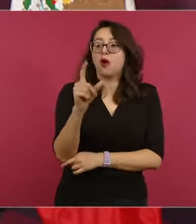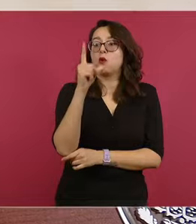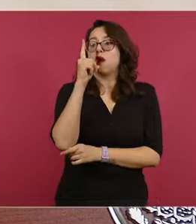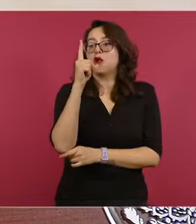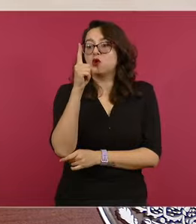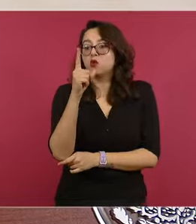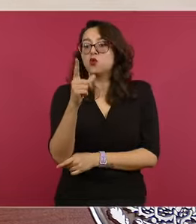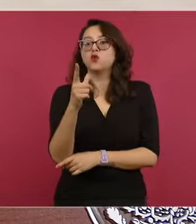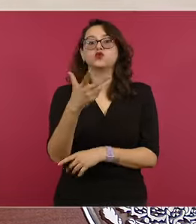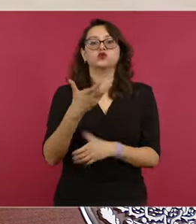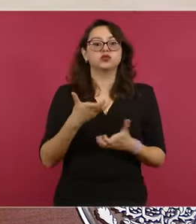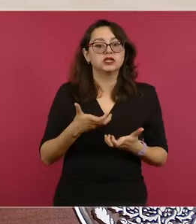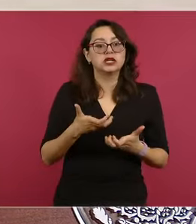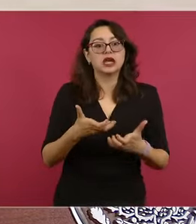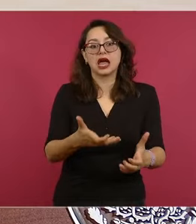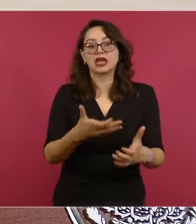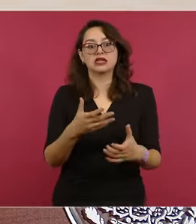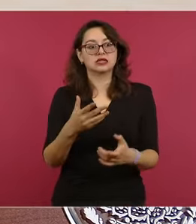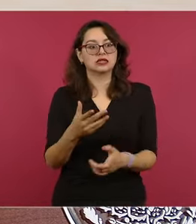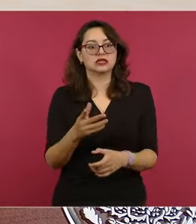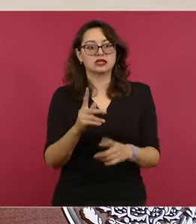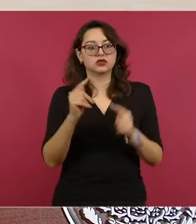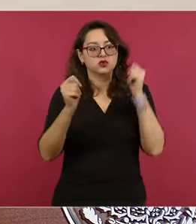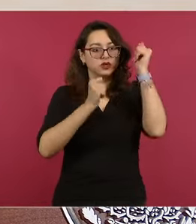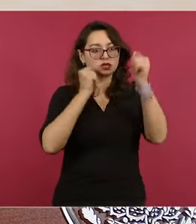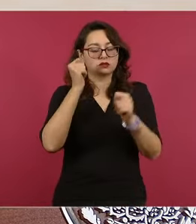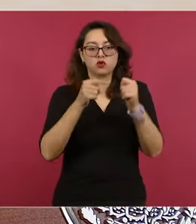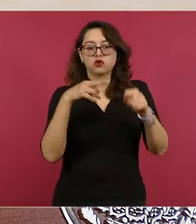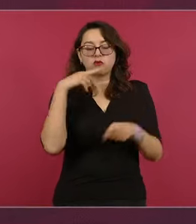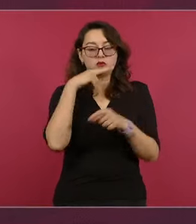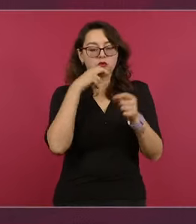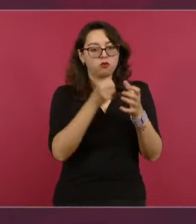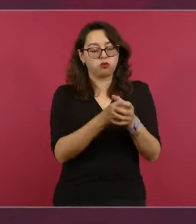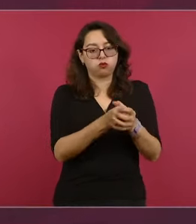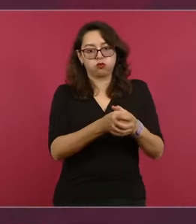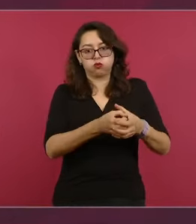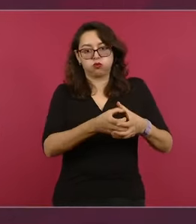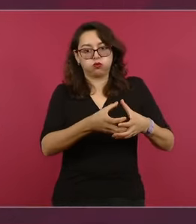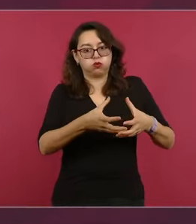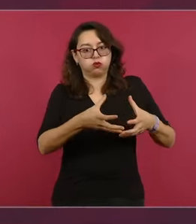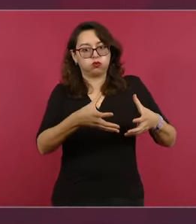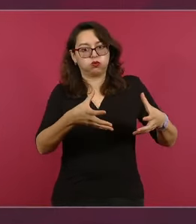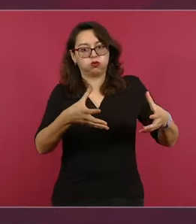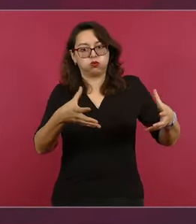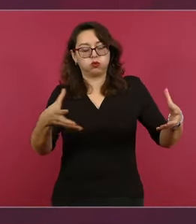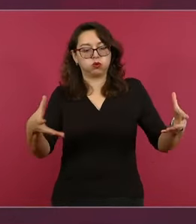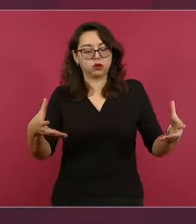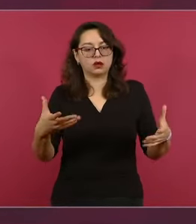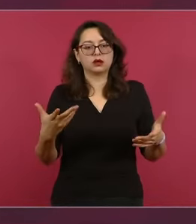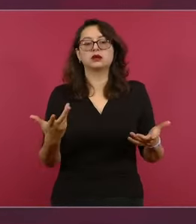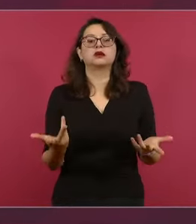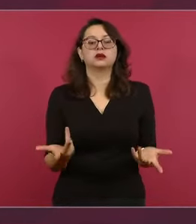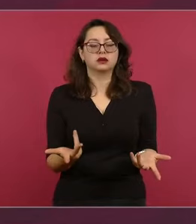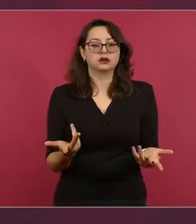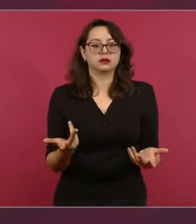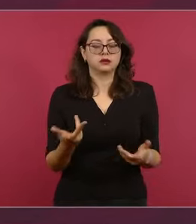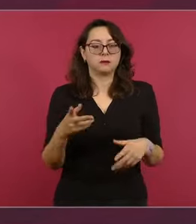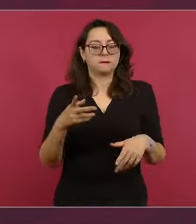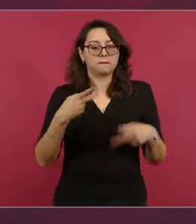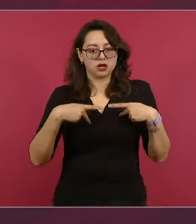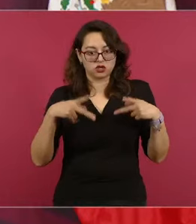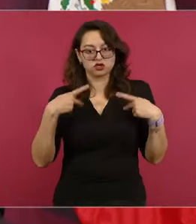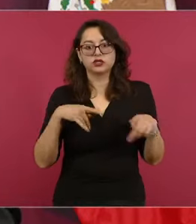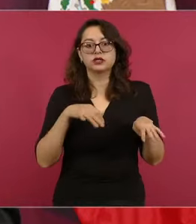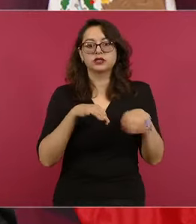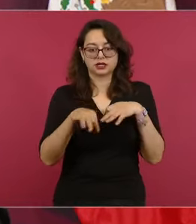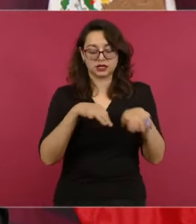mucho los polos turísticos, pero los trabajadores no tienen